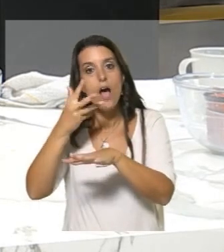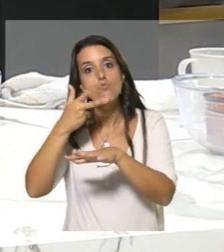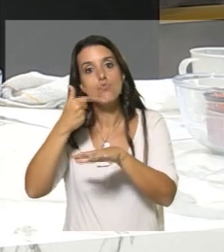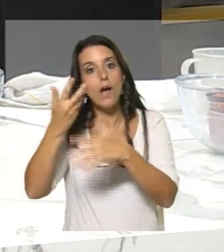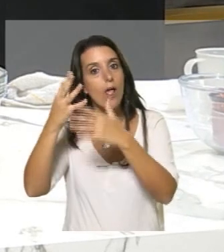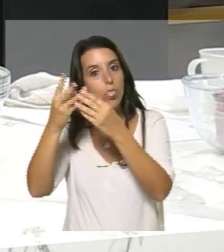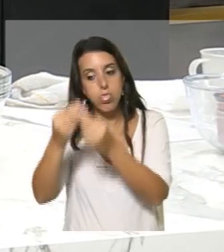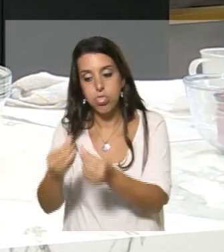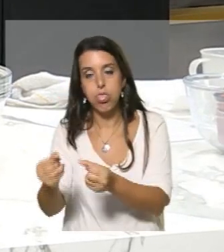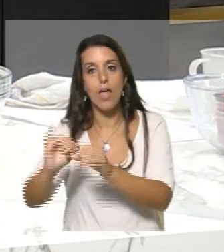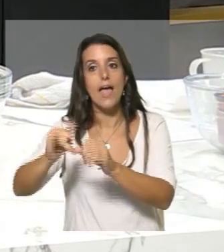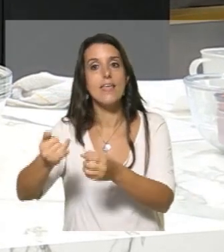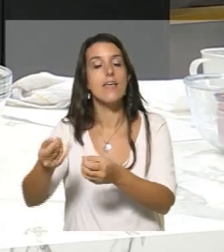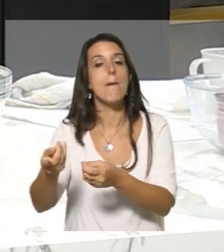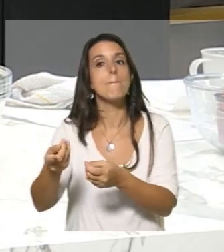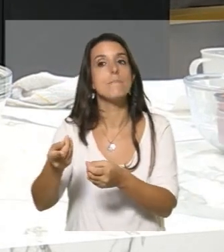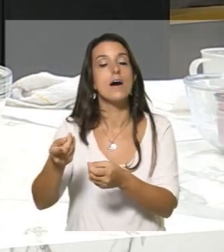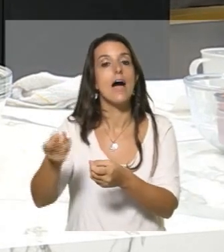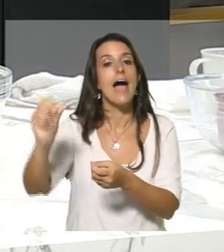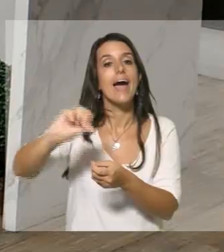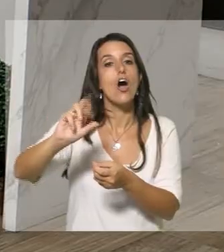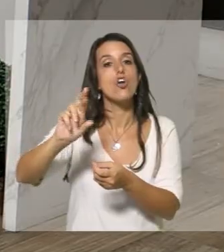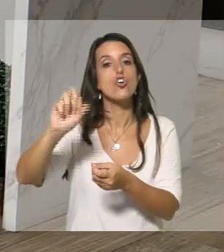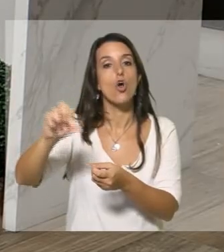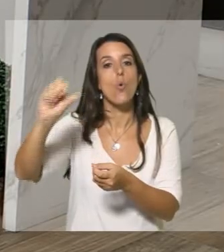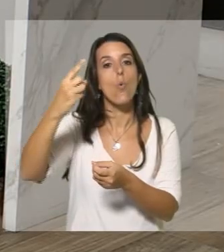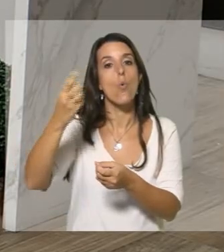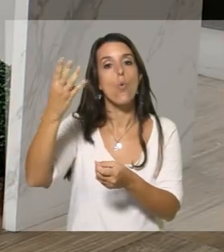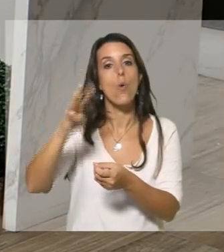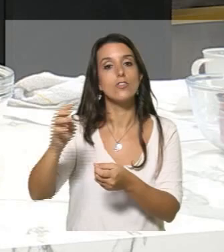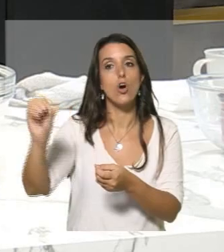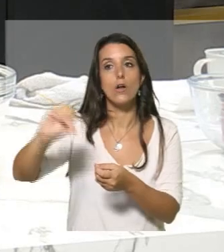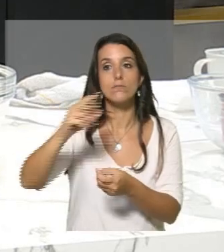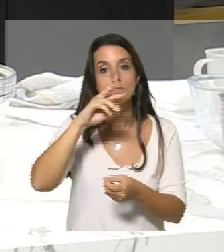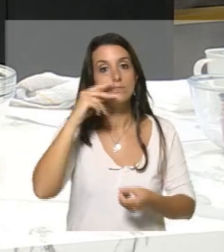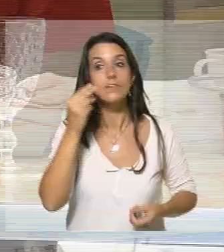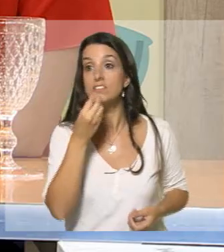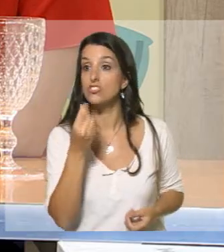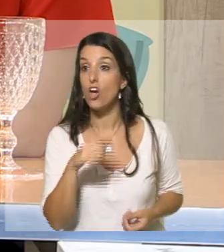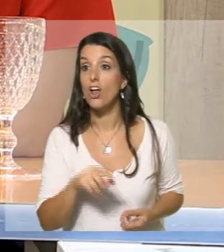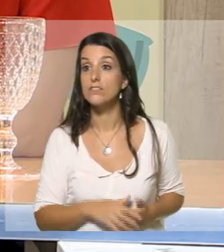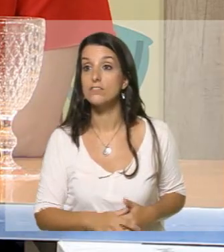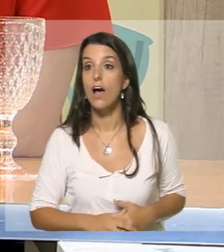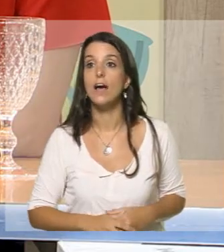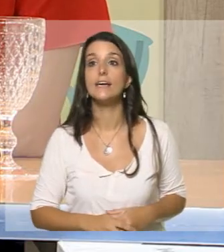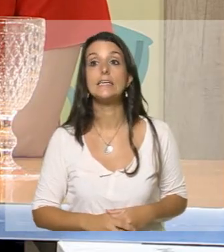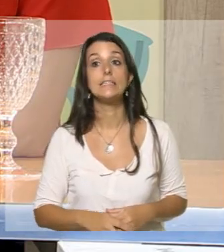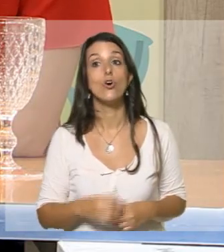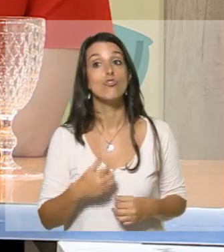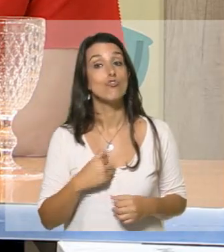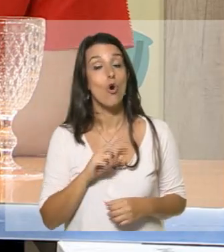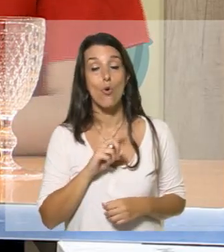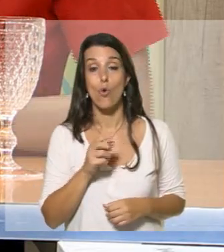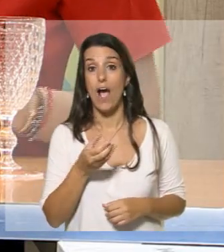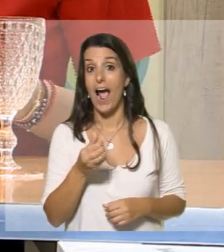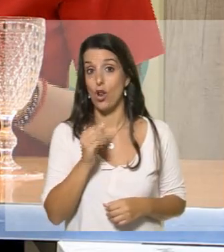completamente, retiramos del fuego y agregamos ron. Un cuarto taza de ron. ¿Sintieron el saborcito de alcohol? ¿Ustedes lo probaron? Yo que no tomo